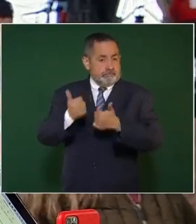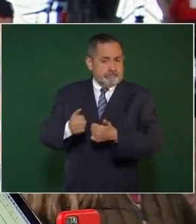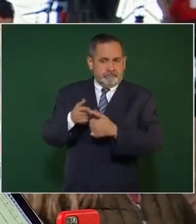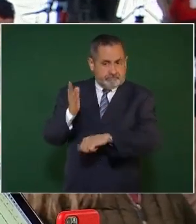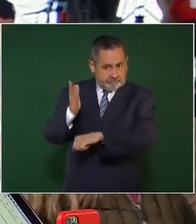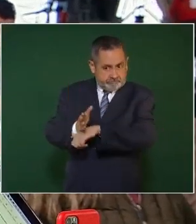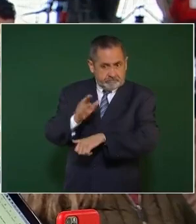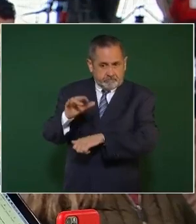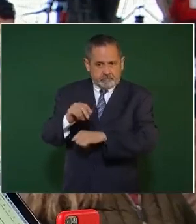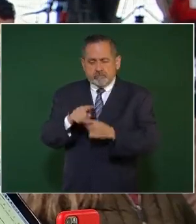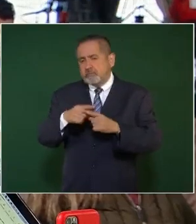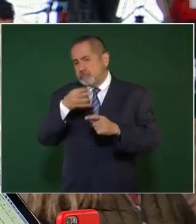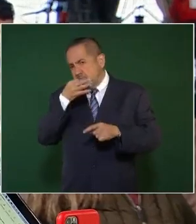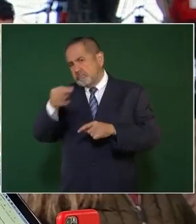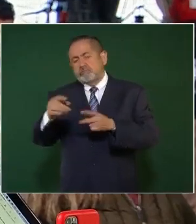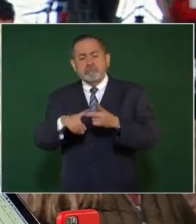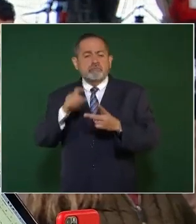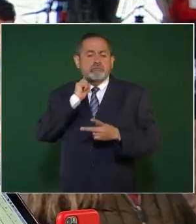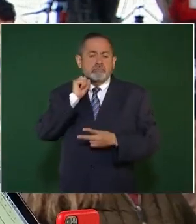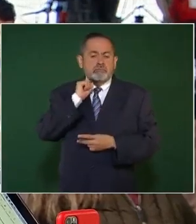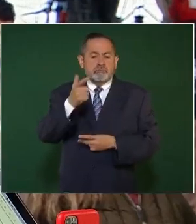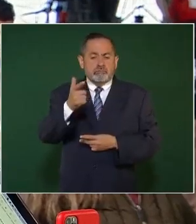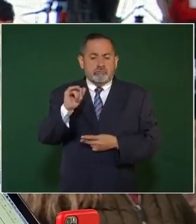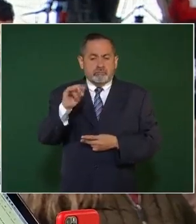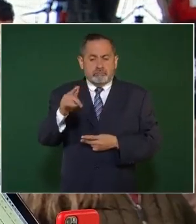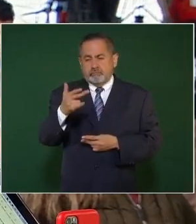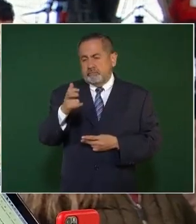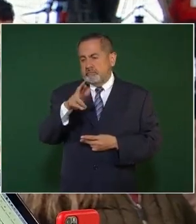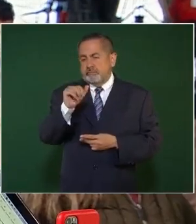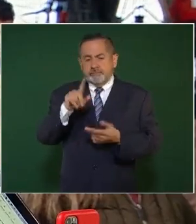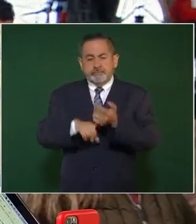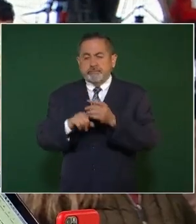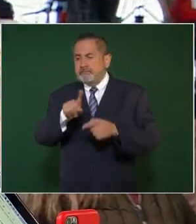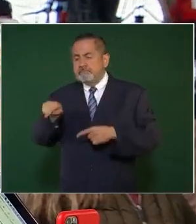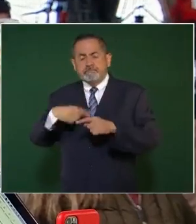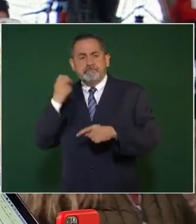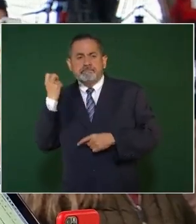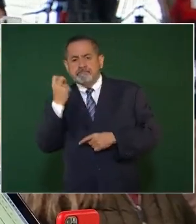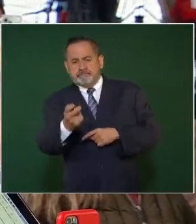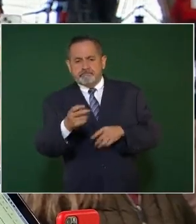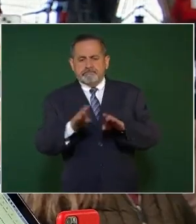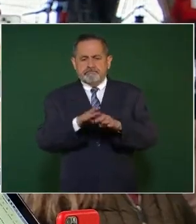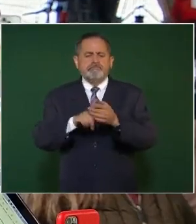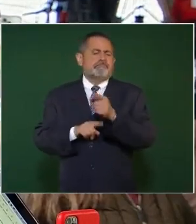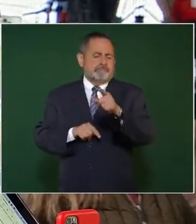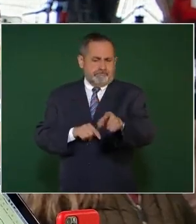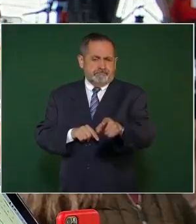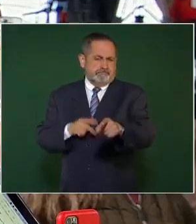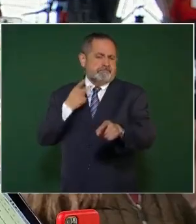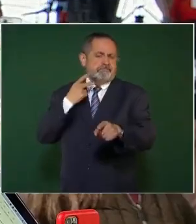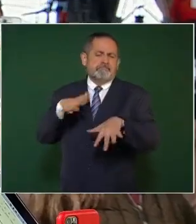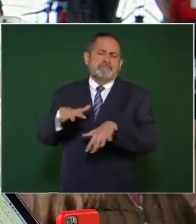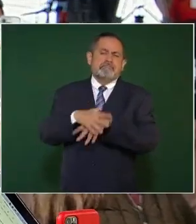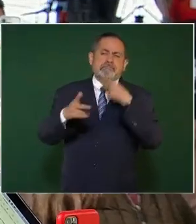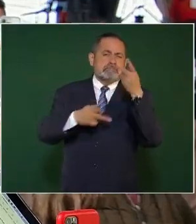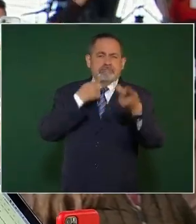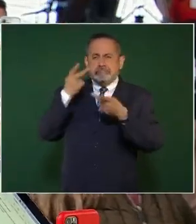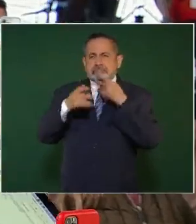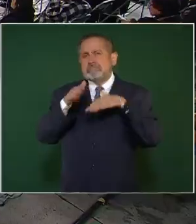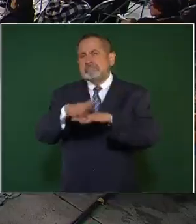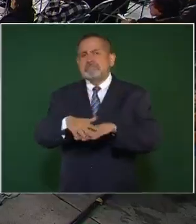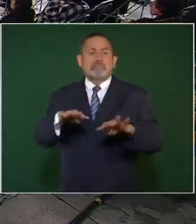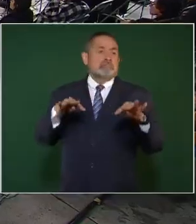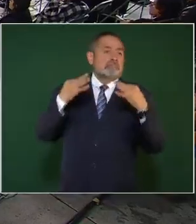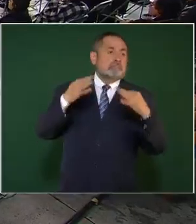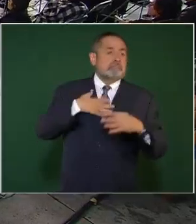mensaje le puede dar al senador Gilberto Herrera, que al parecer pues ha sido señalado por estos actores políticos de politizar el tema del agua. Muchas